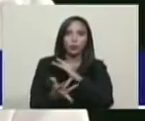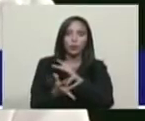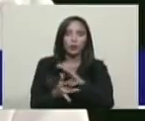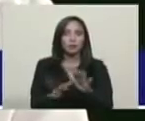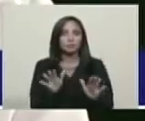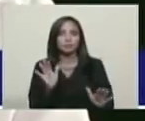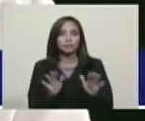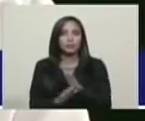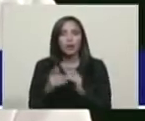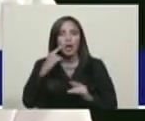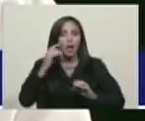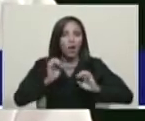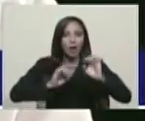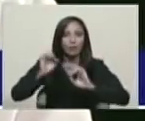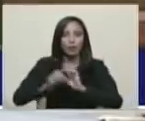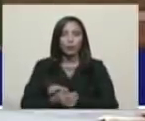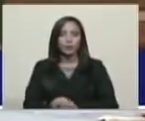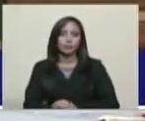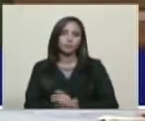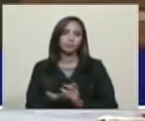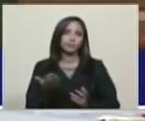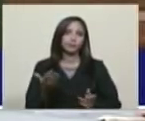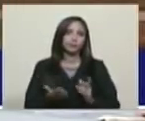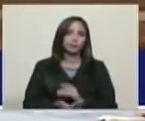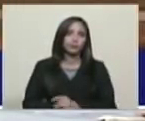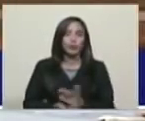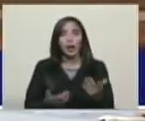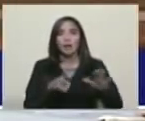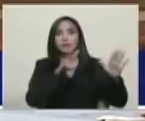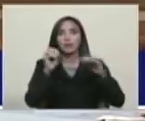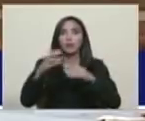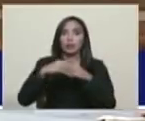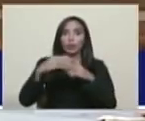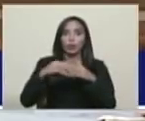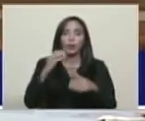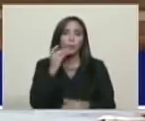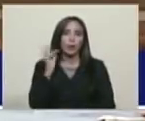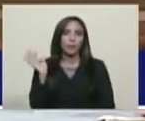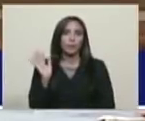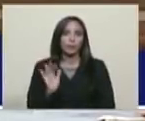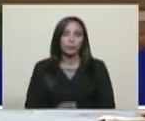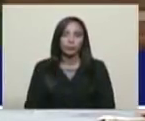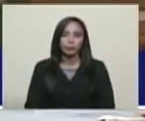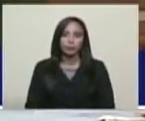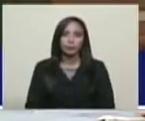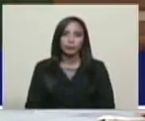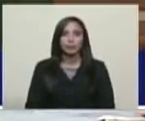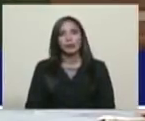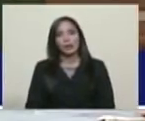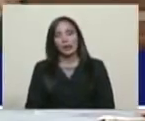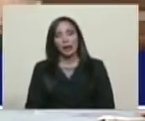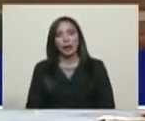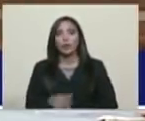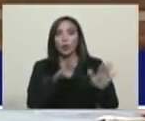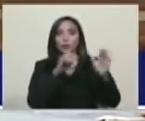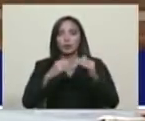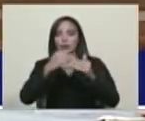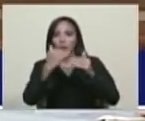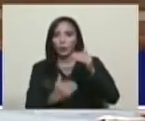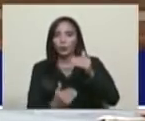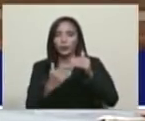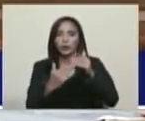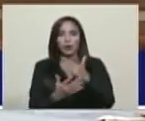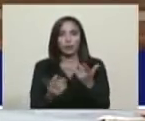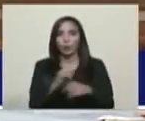cuenta, Víctor, tiene $70. ¿Ah? En vez de 70 tercios.